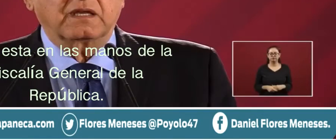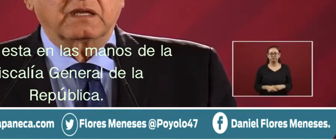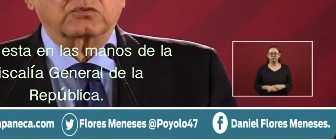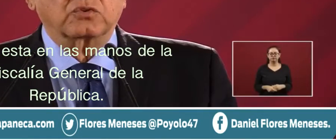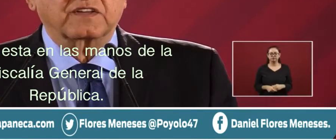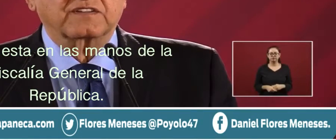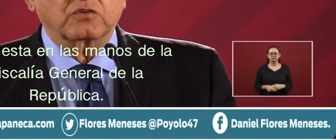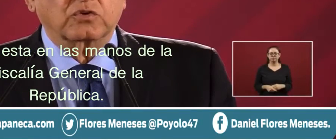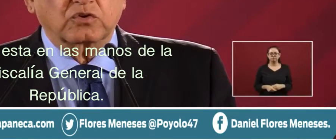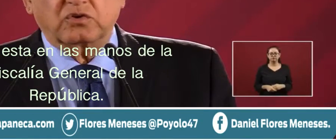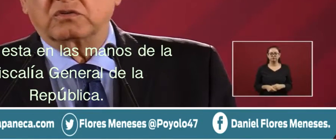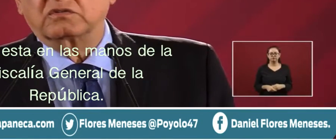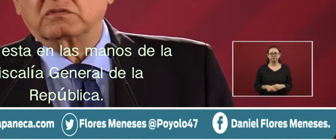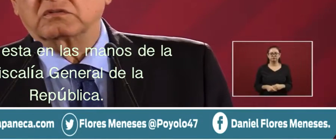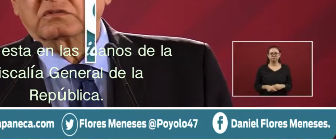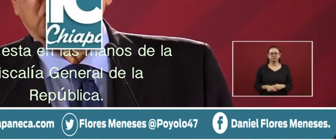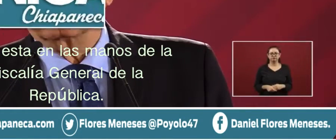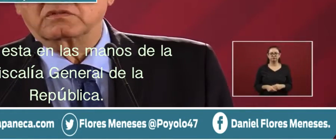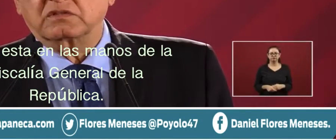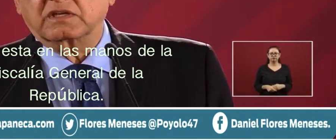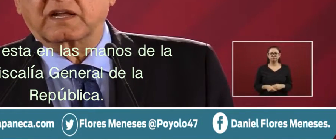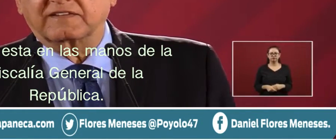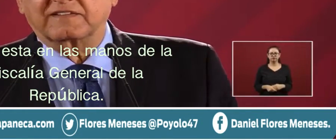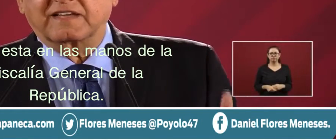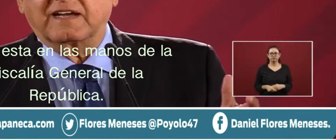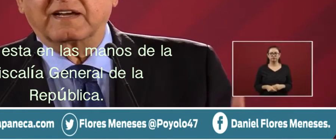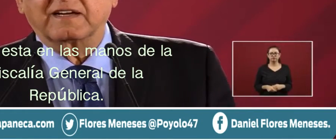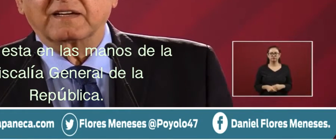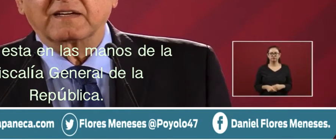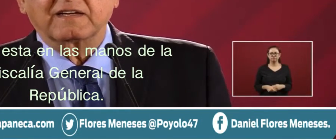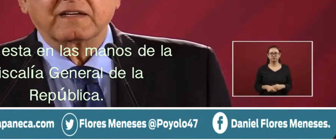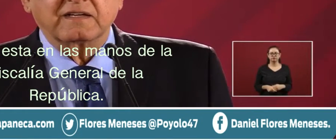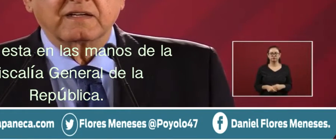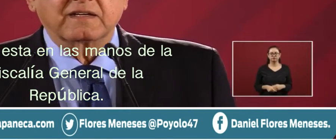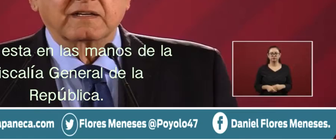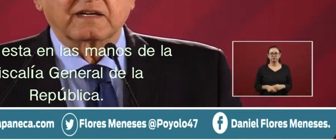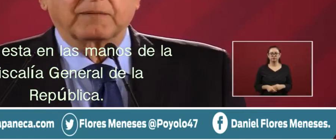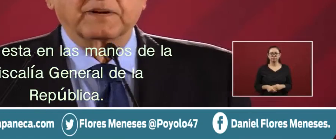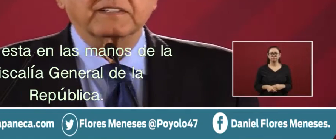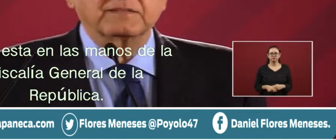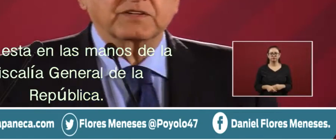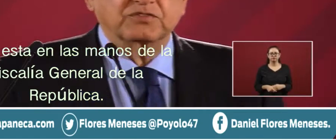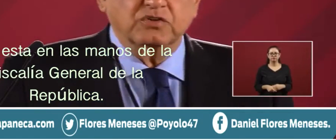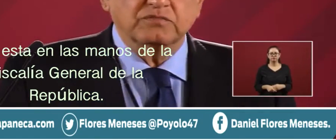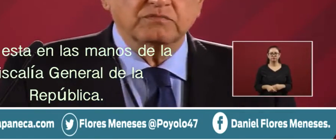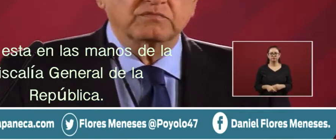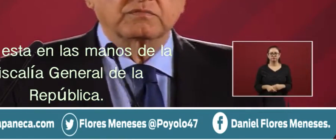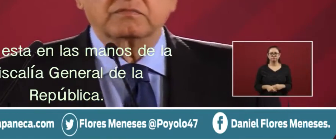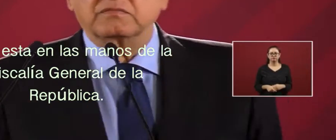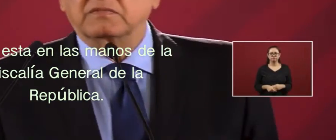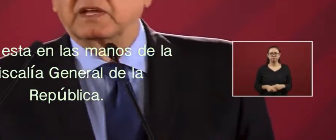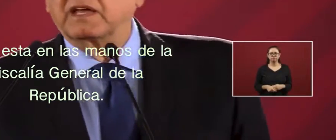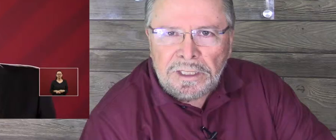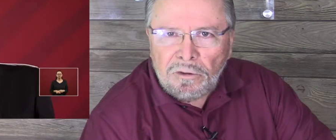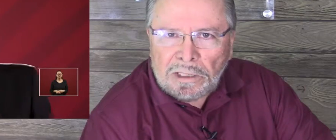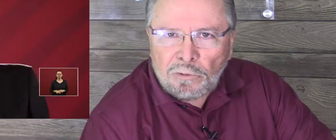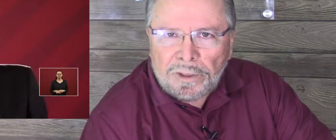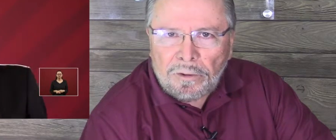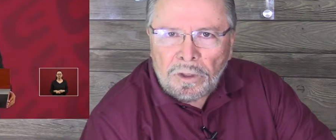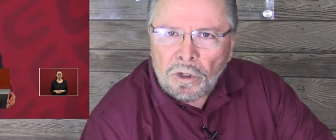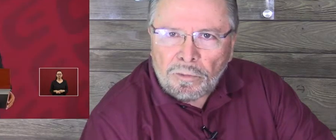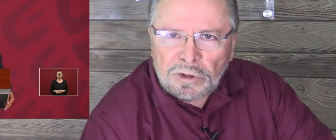la República, que su gobierno ya ha planteado lo correspondiente a partir del principio de cero corrupción y cero impunidad,